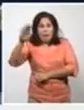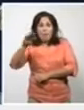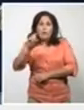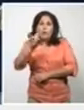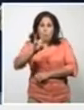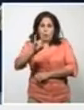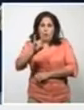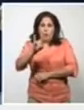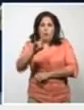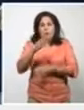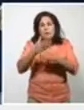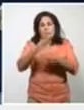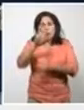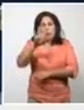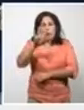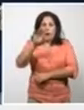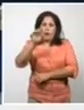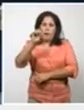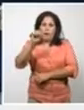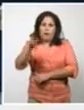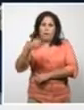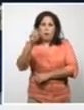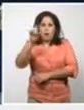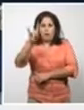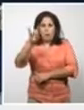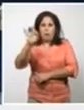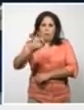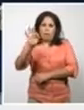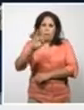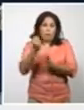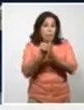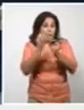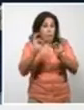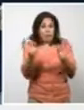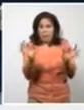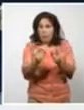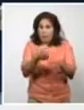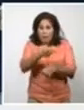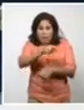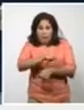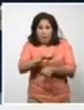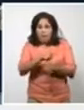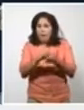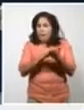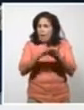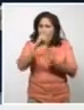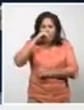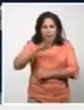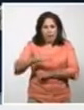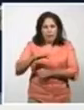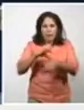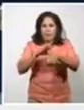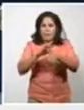el 40,9%. No tuvimos ayer la confirmación de ningún niño en nuestro